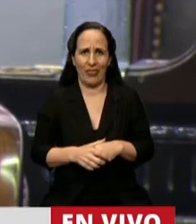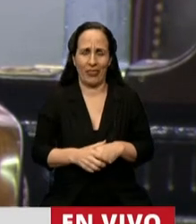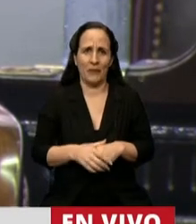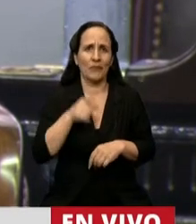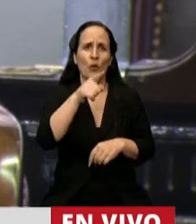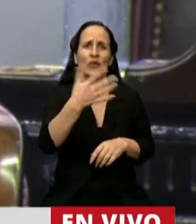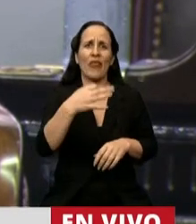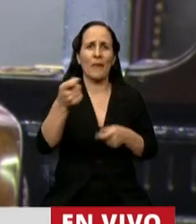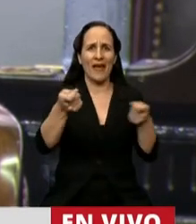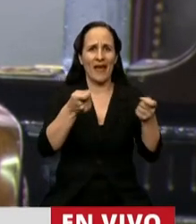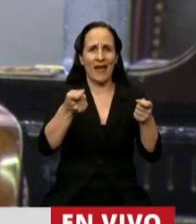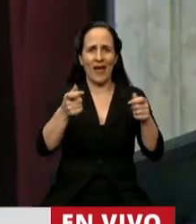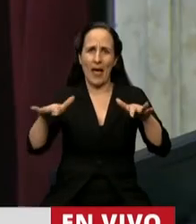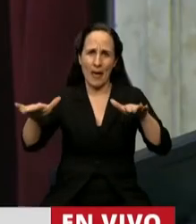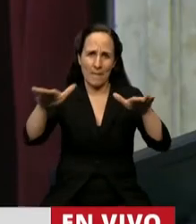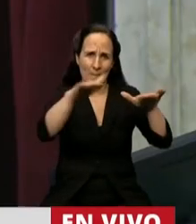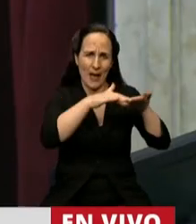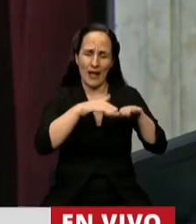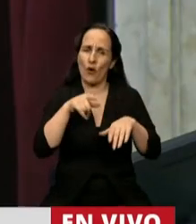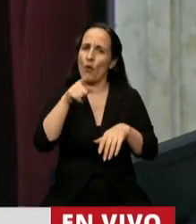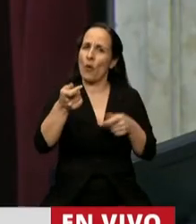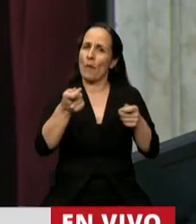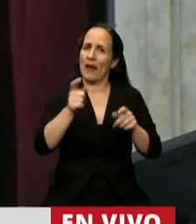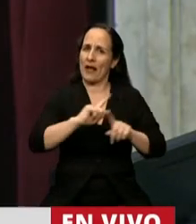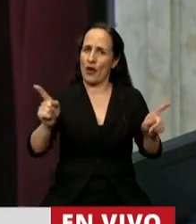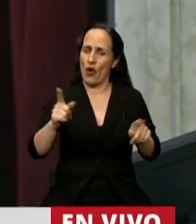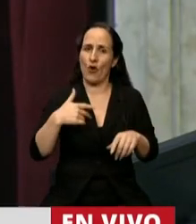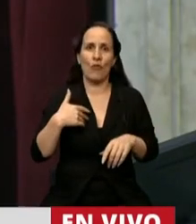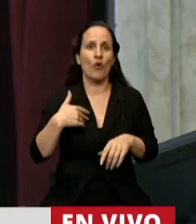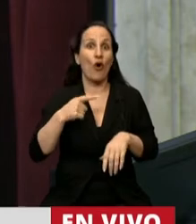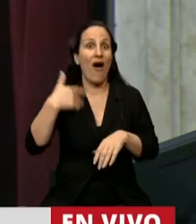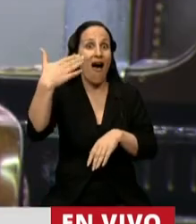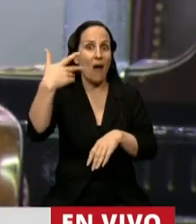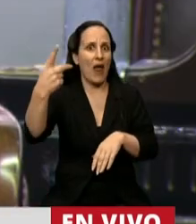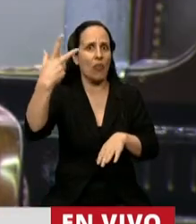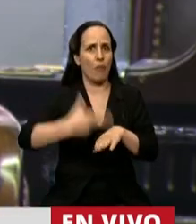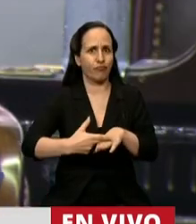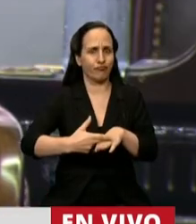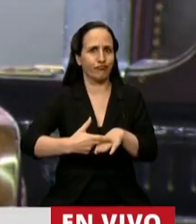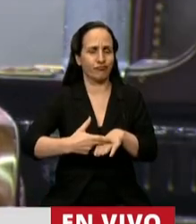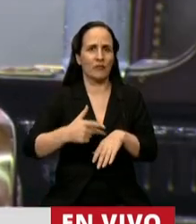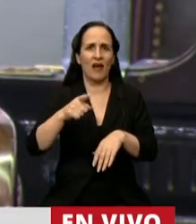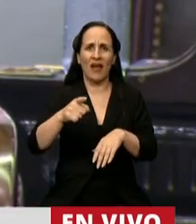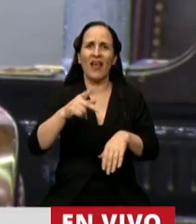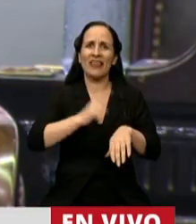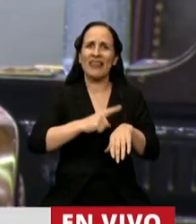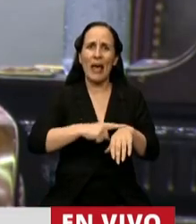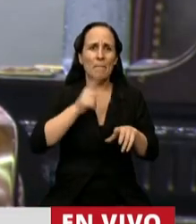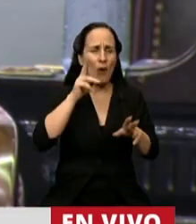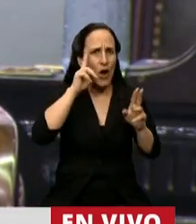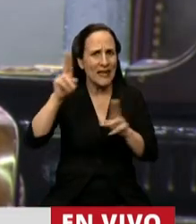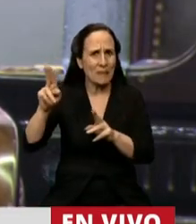el debate con ecuanimidad y no lo ha hecho, porque me cortó en el uso de la palabra, no respetando los tiempos que había